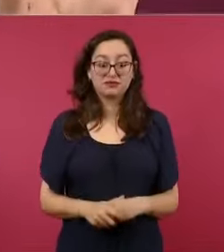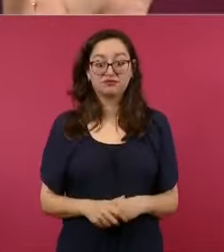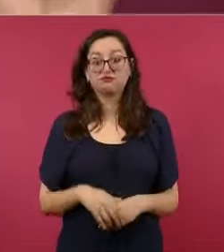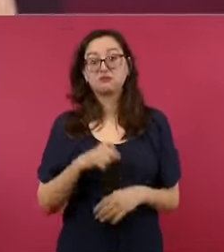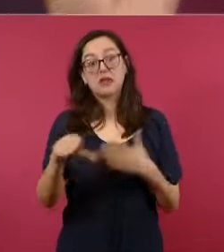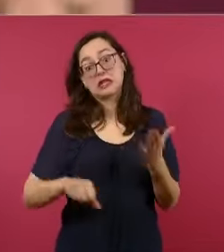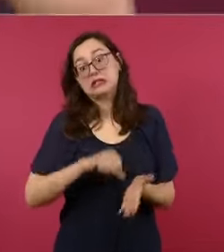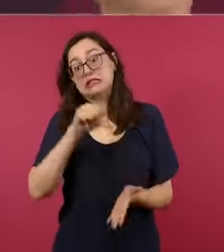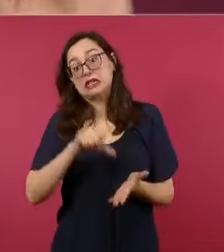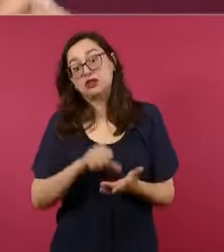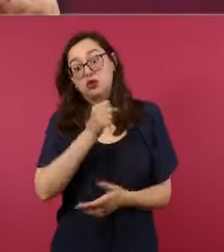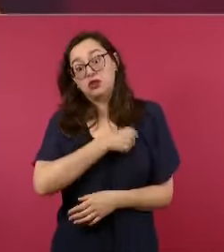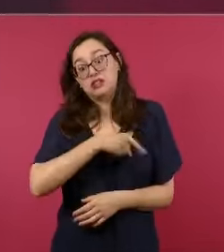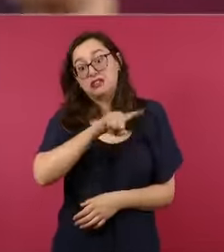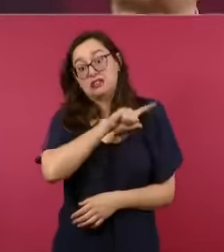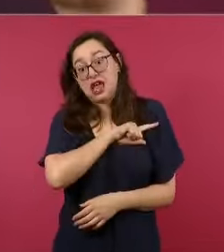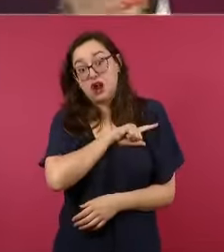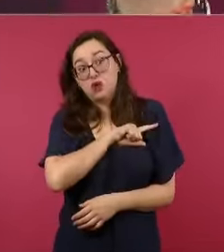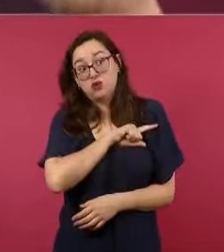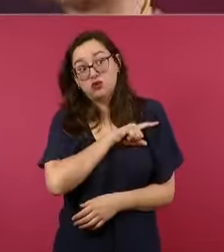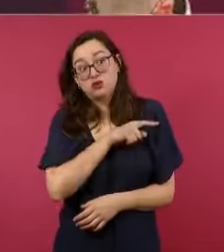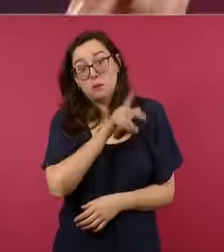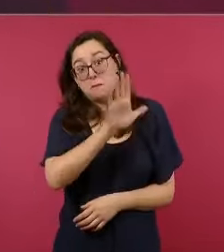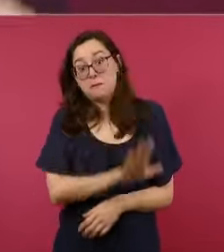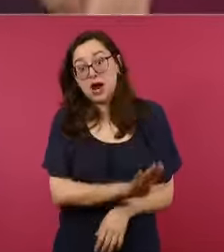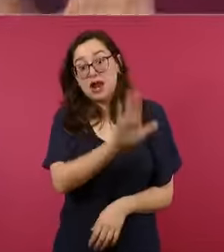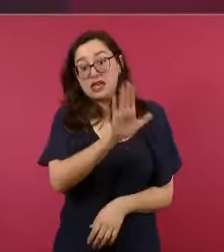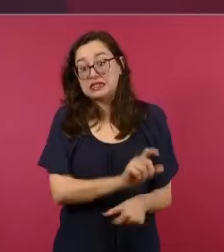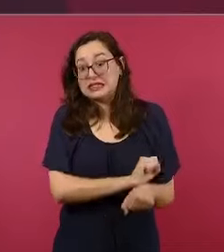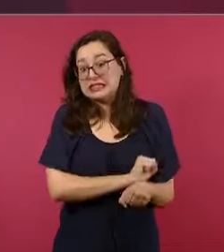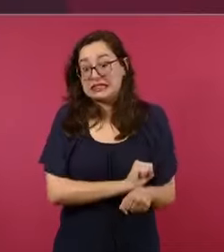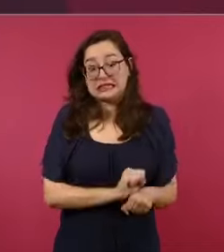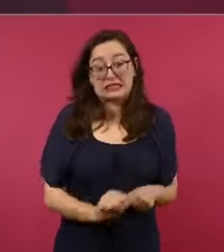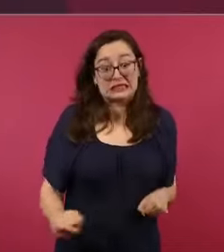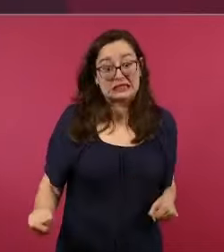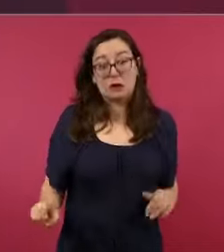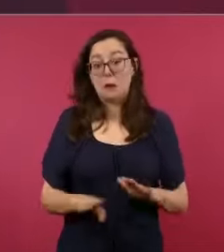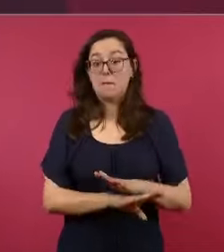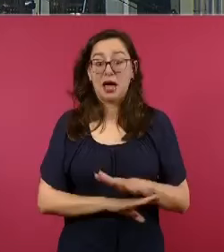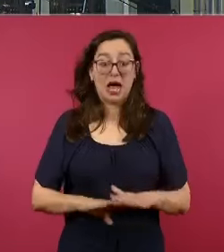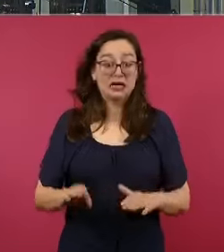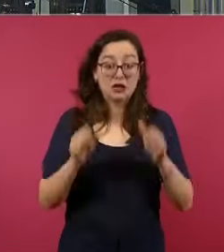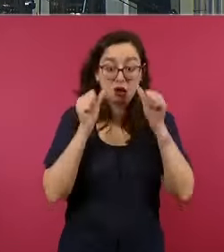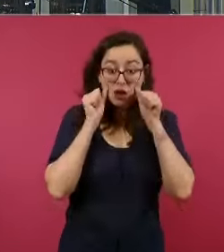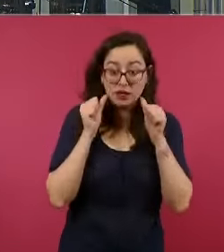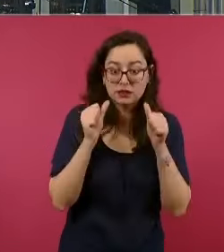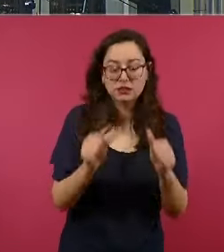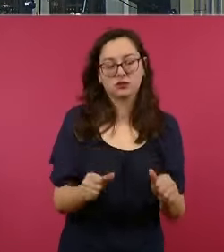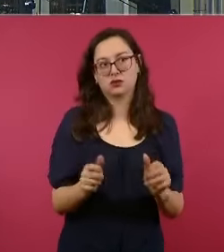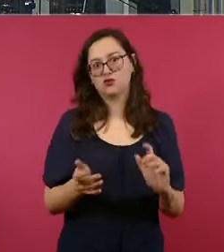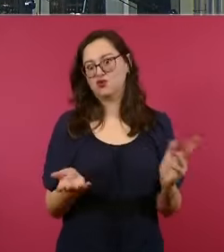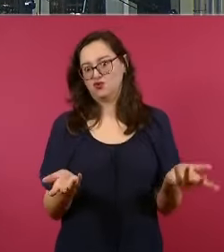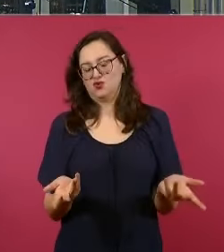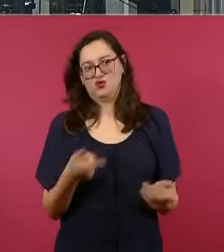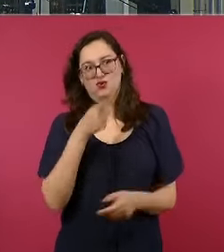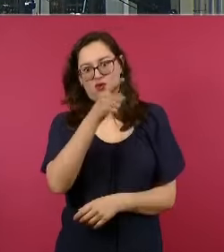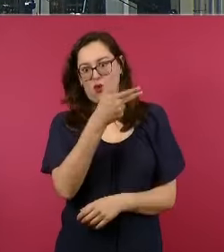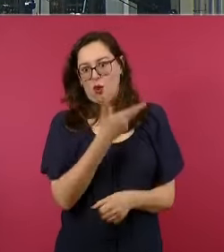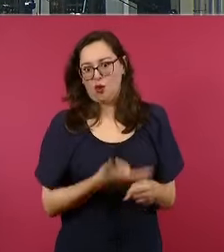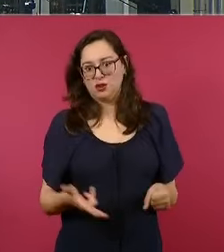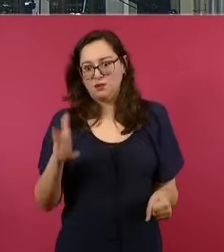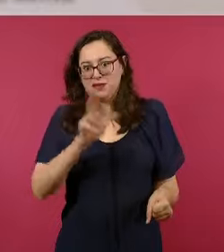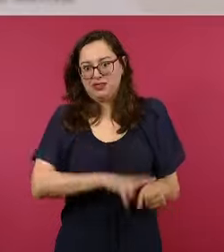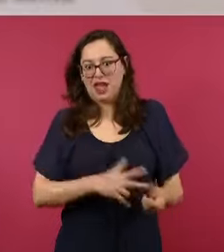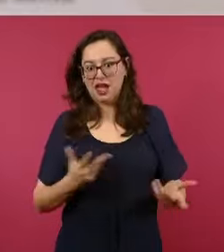decía hospital comunitario o hospital básico integral y demás Entonces esta esta cobertura que hicimos tan